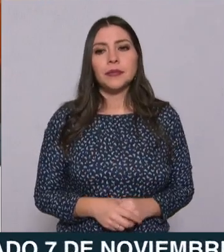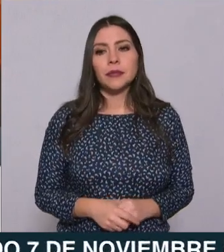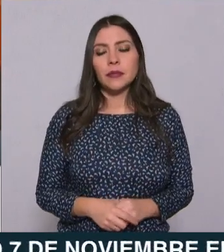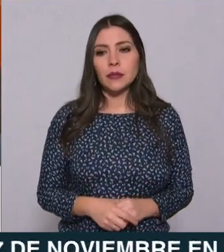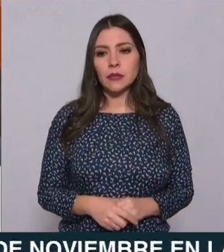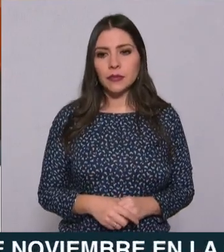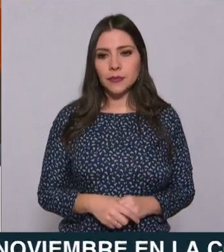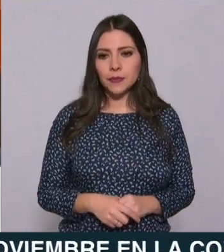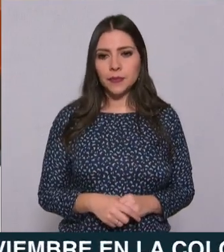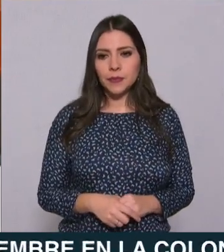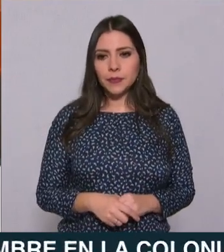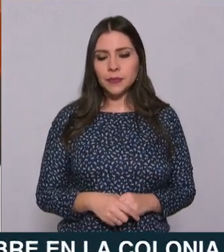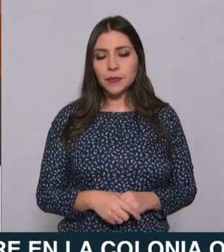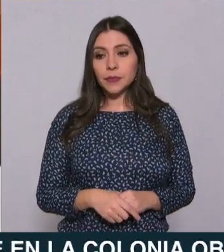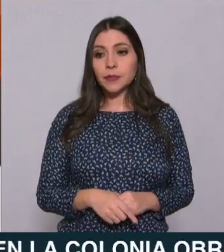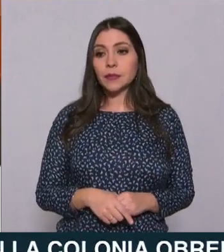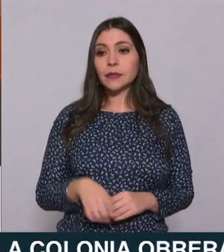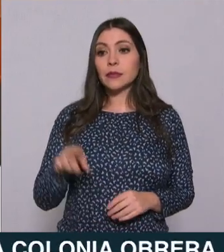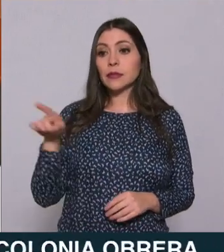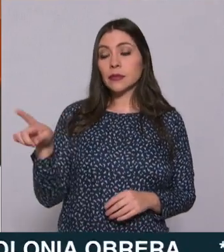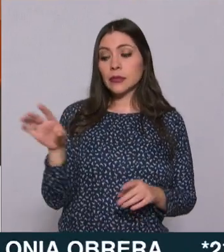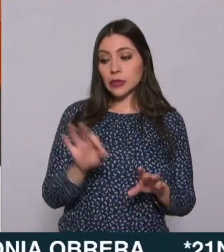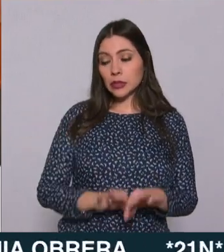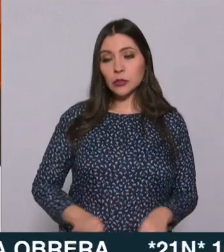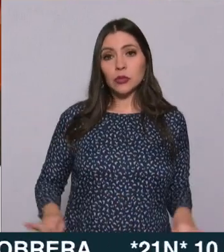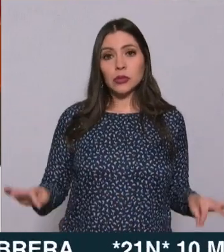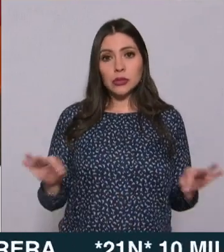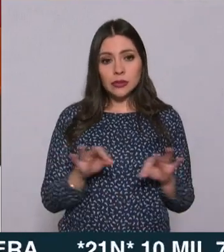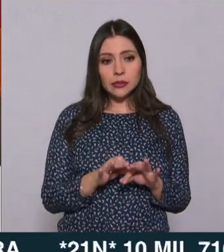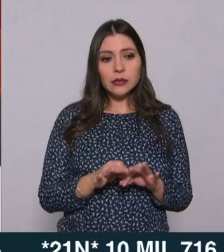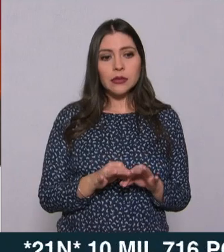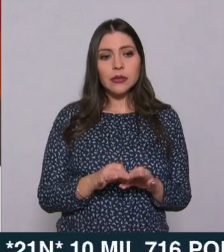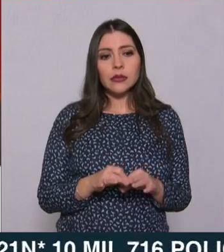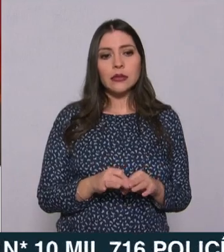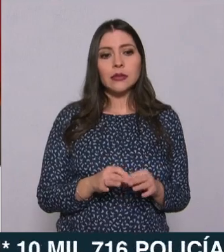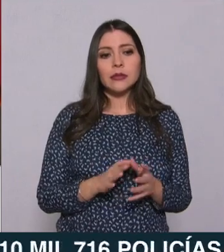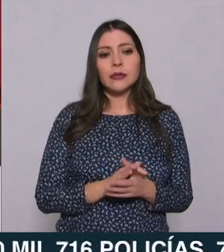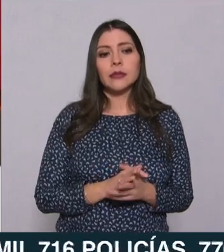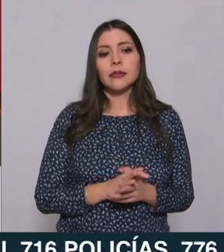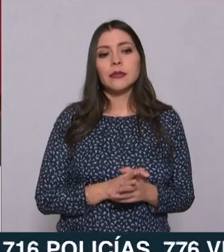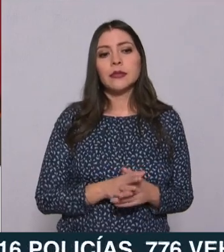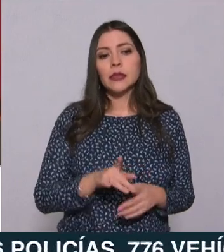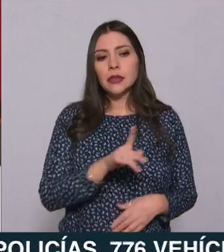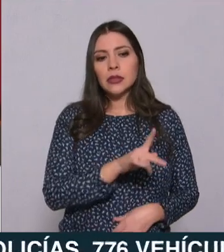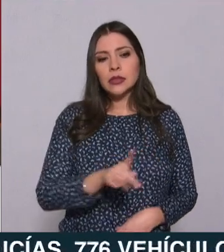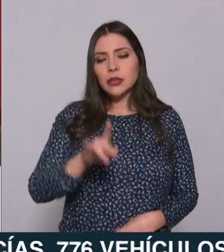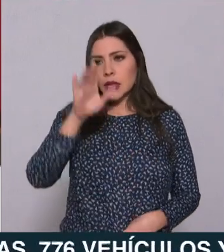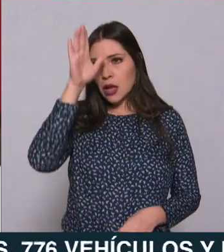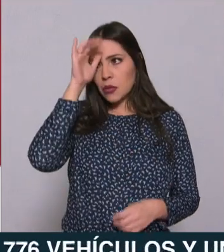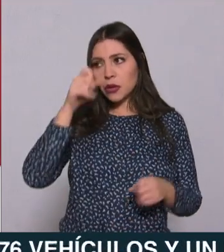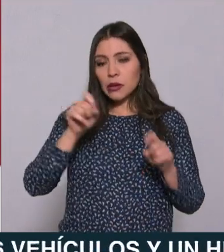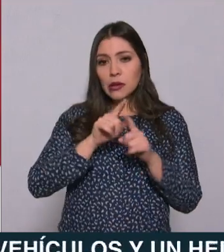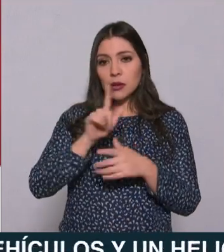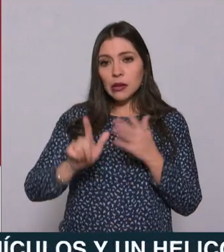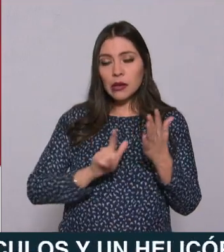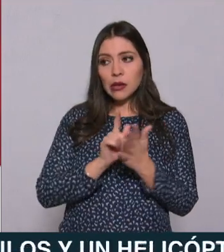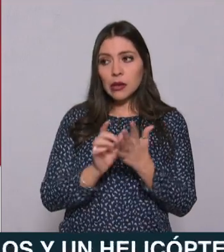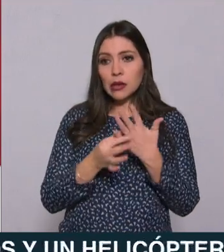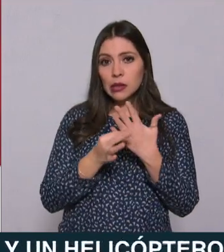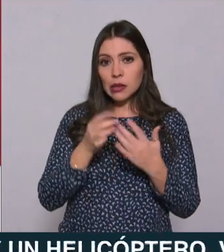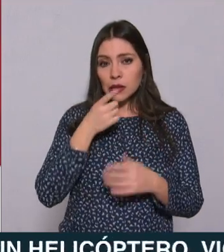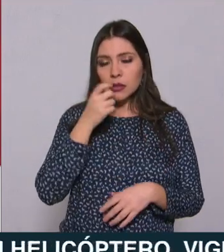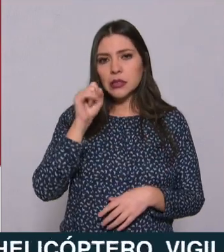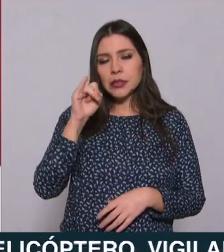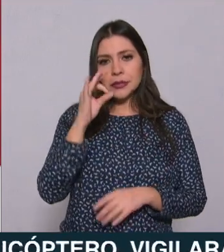porque se está cumpliendo no solo con lo que establece la ley,